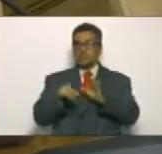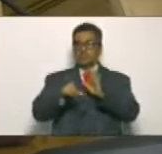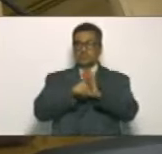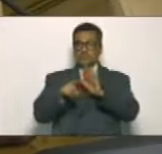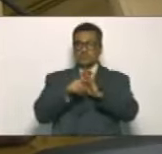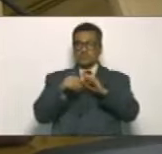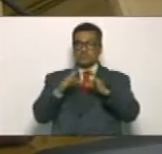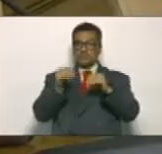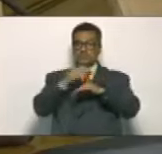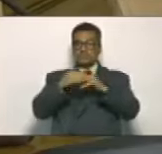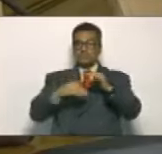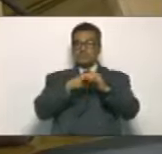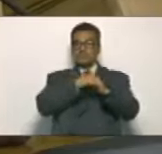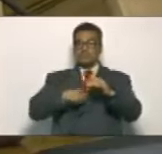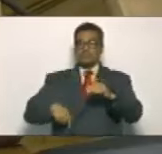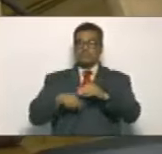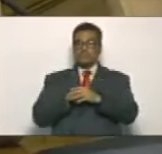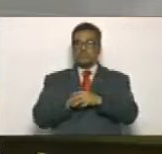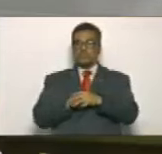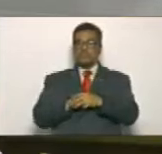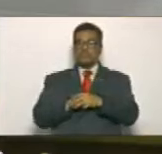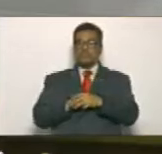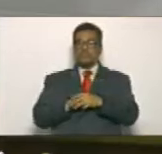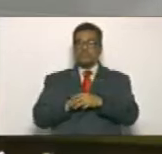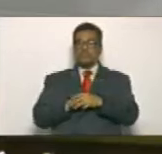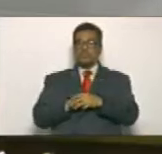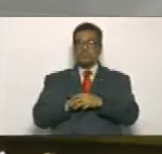Es todo, ciudadana vicepresidenta.